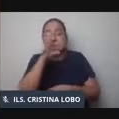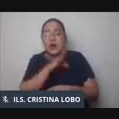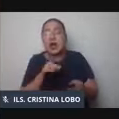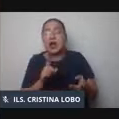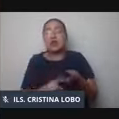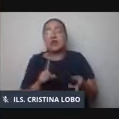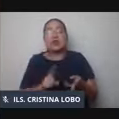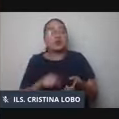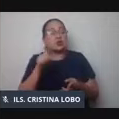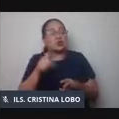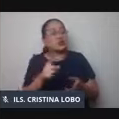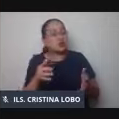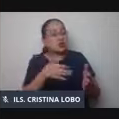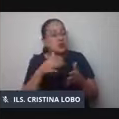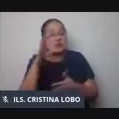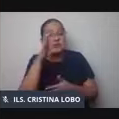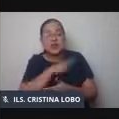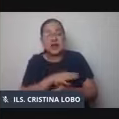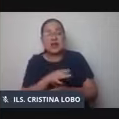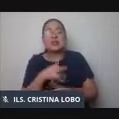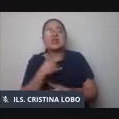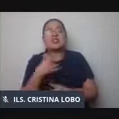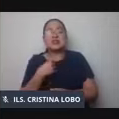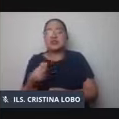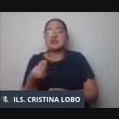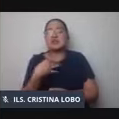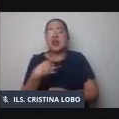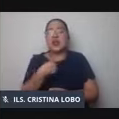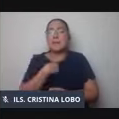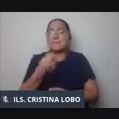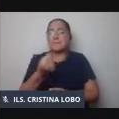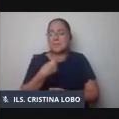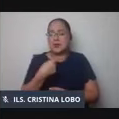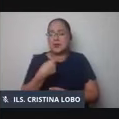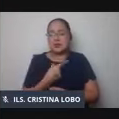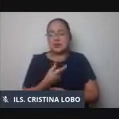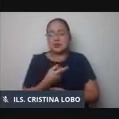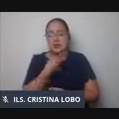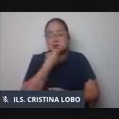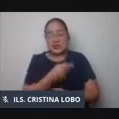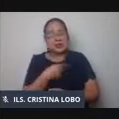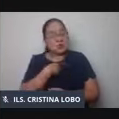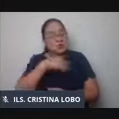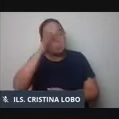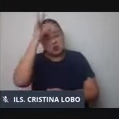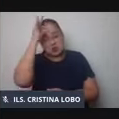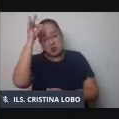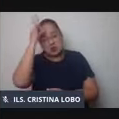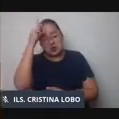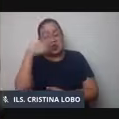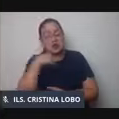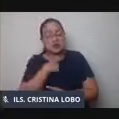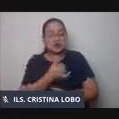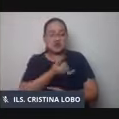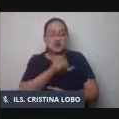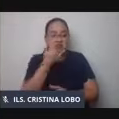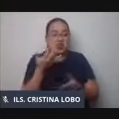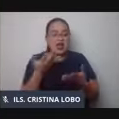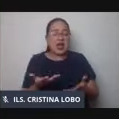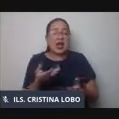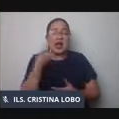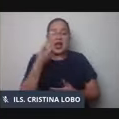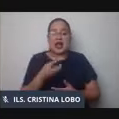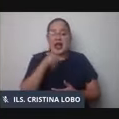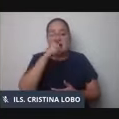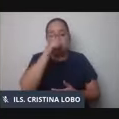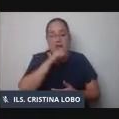tomaste una decisión de manera incorrecta, según, ¿no?, la percepción, y entonces, ¿qué te